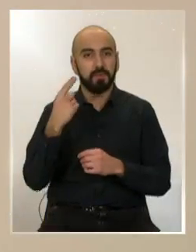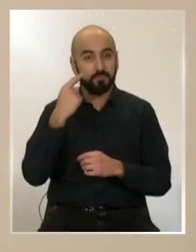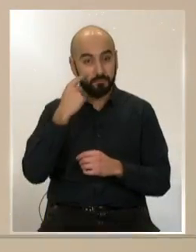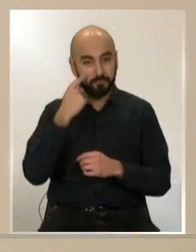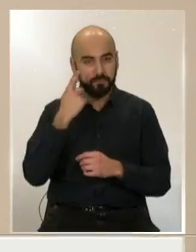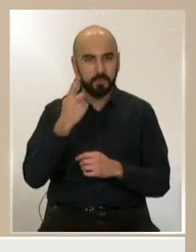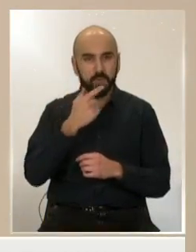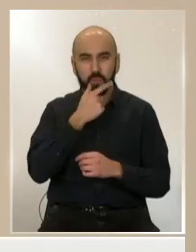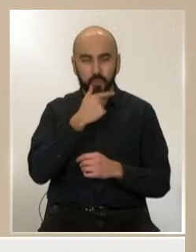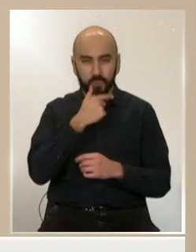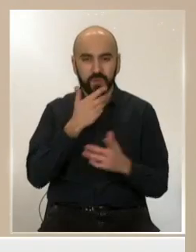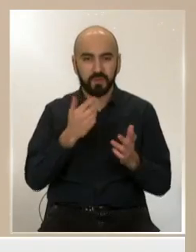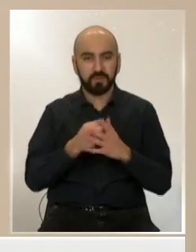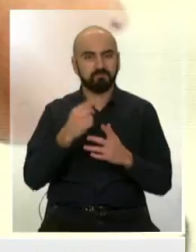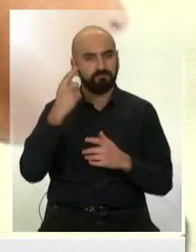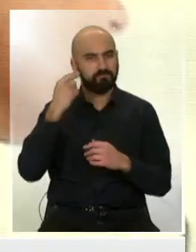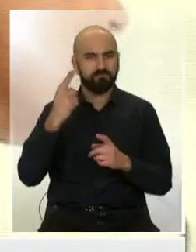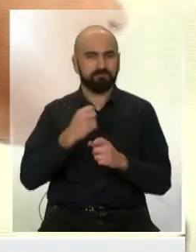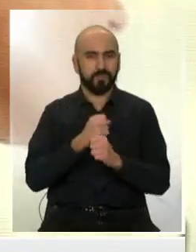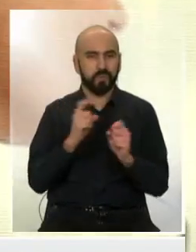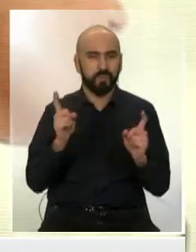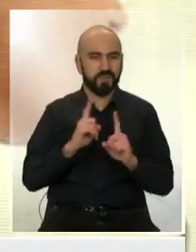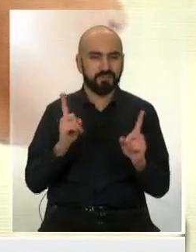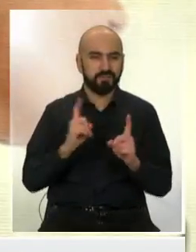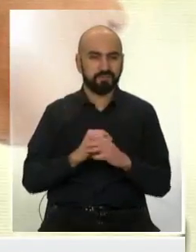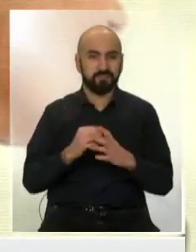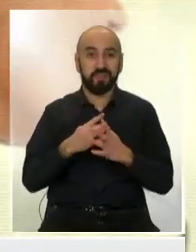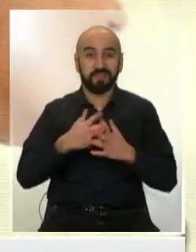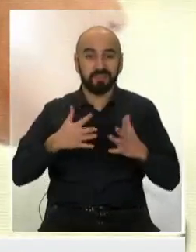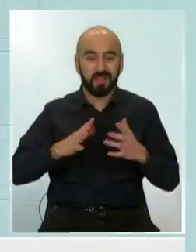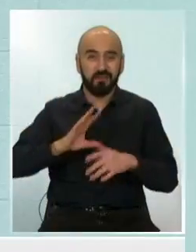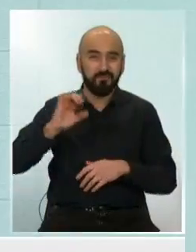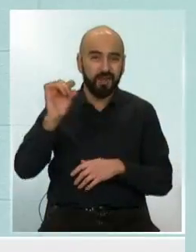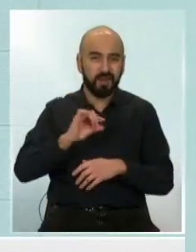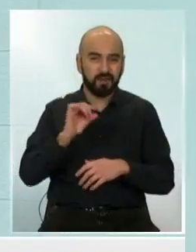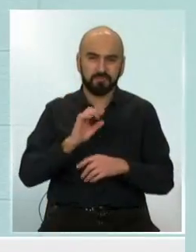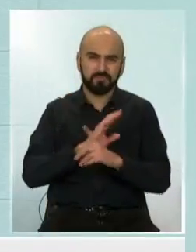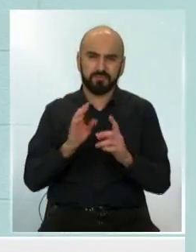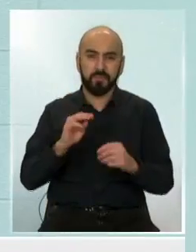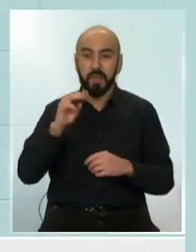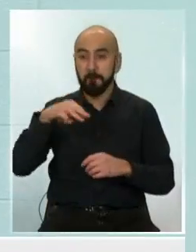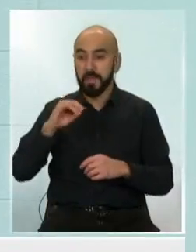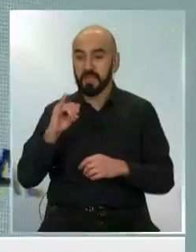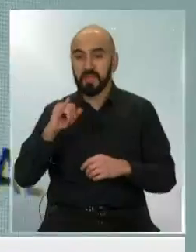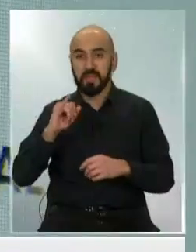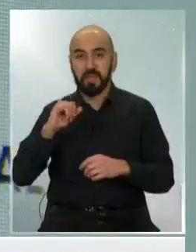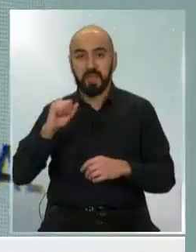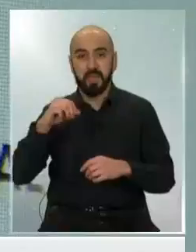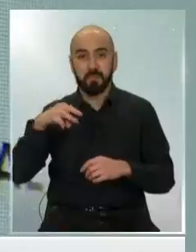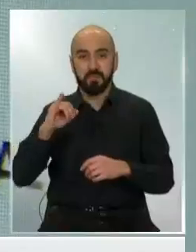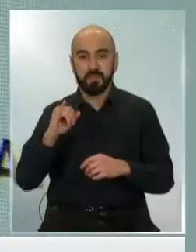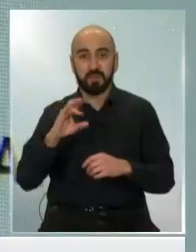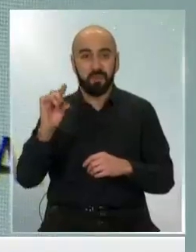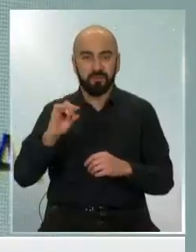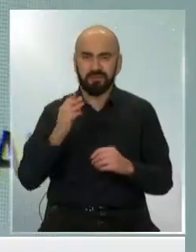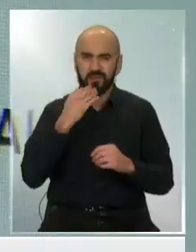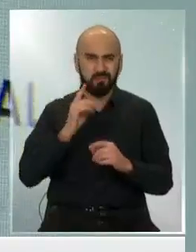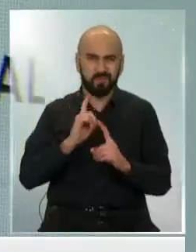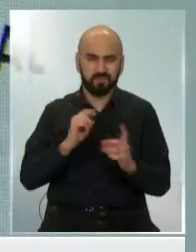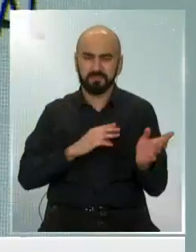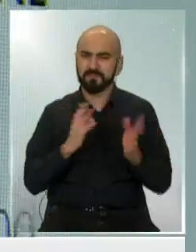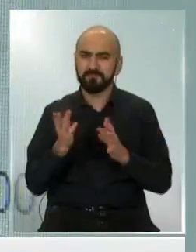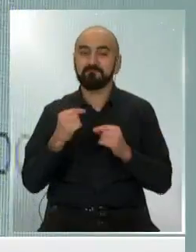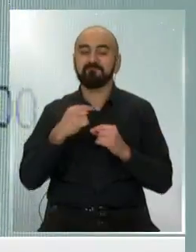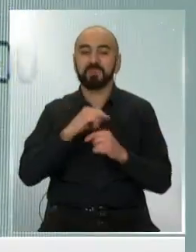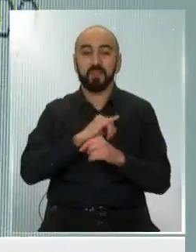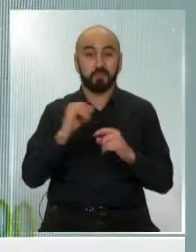ceja. Que uno dice como, no, esto no corresponde, no puede estar tan barato. Ni en Miami está tan barato. Y ahí empezaste a ver, y luego el segundo